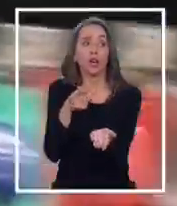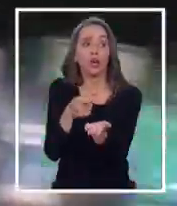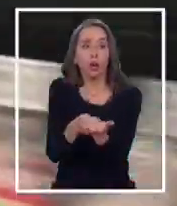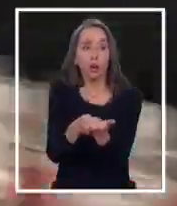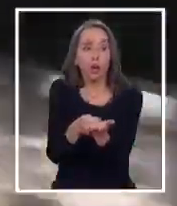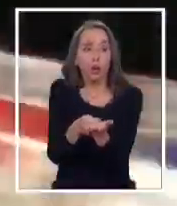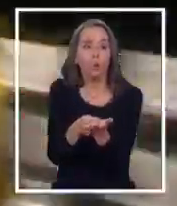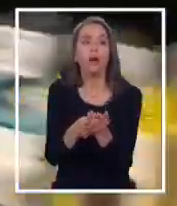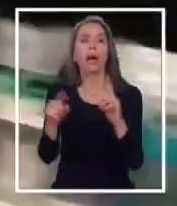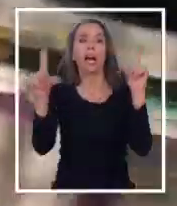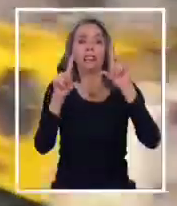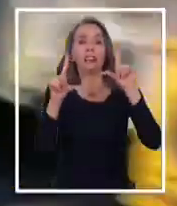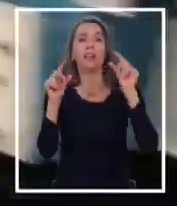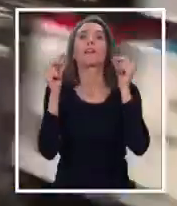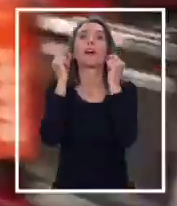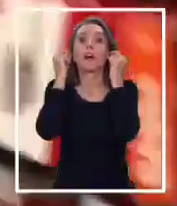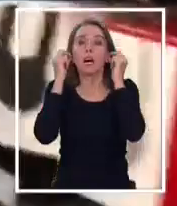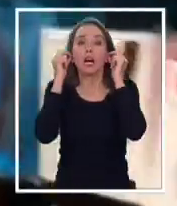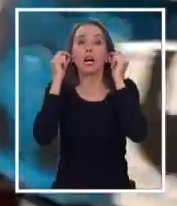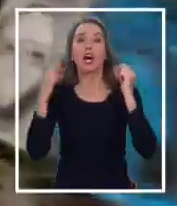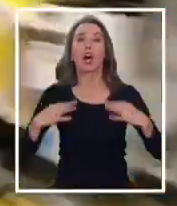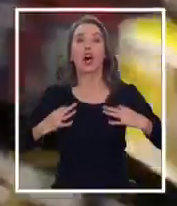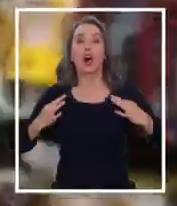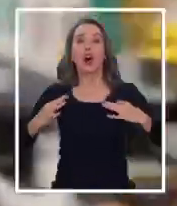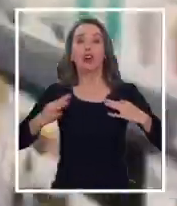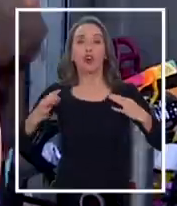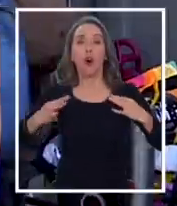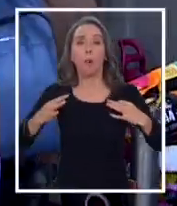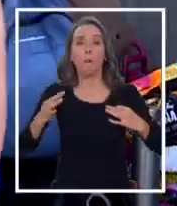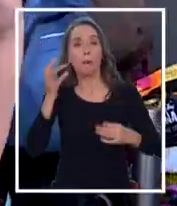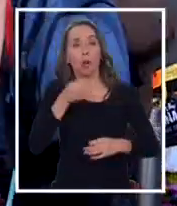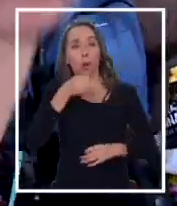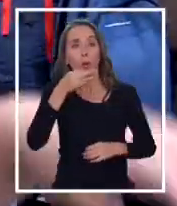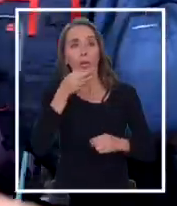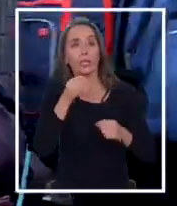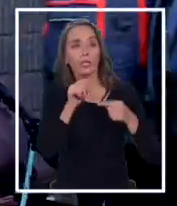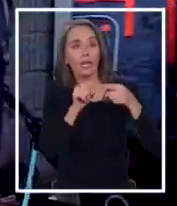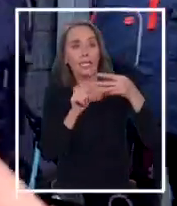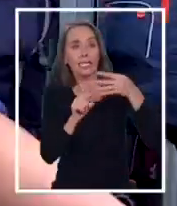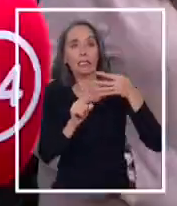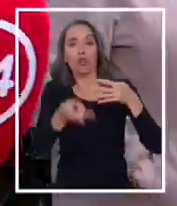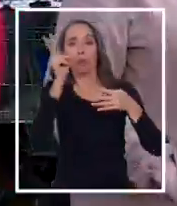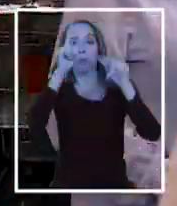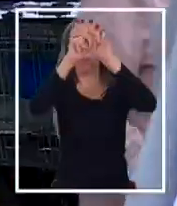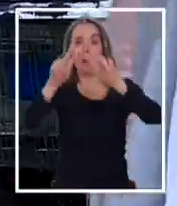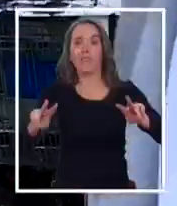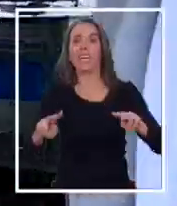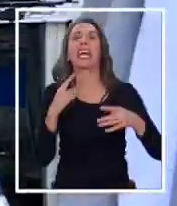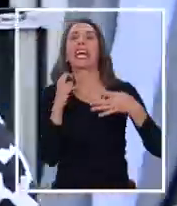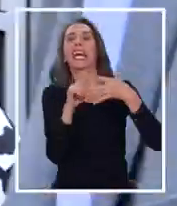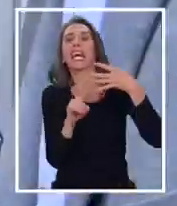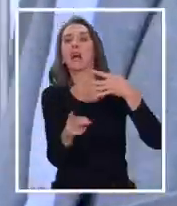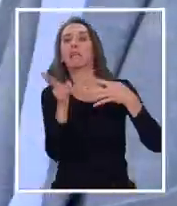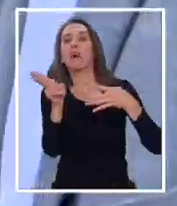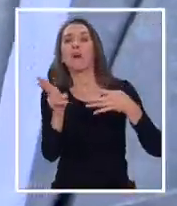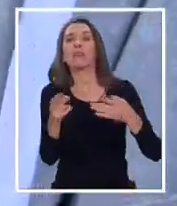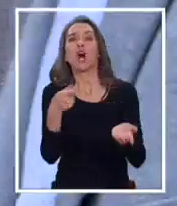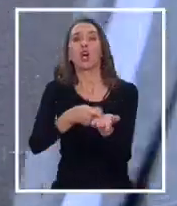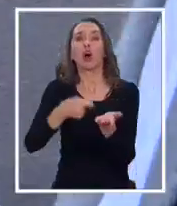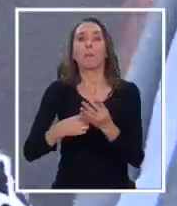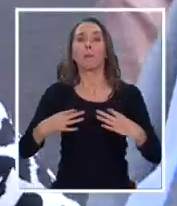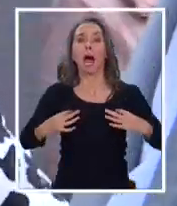televisor audífono ropa mayormente los chicos están prohibiendo